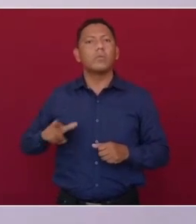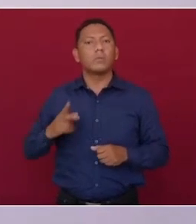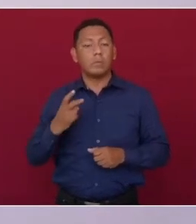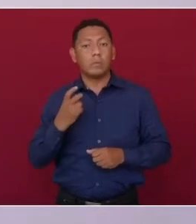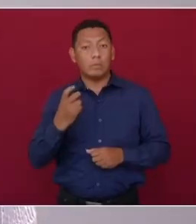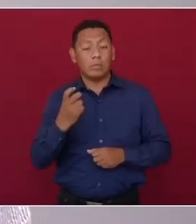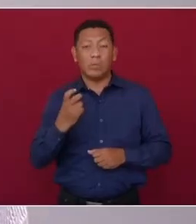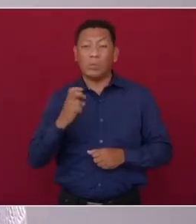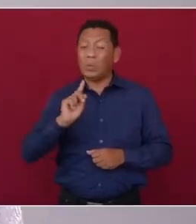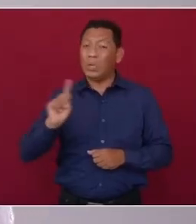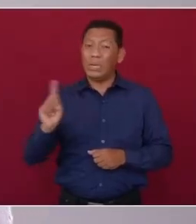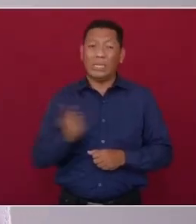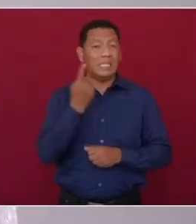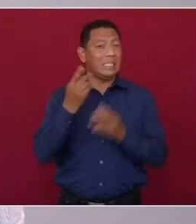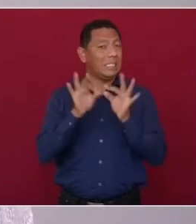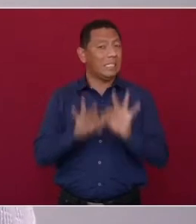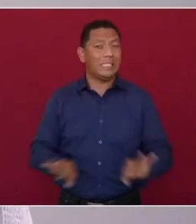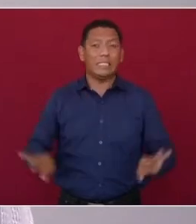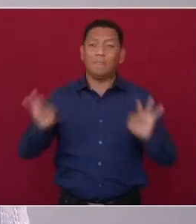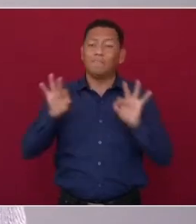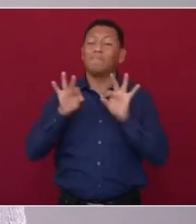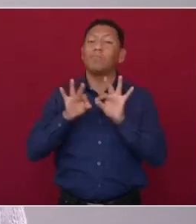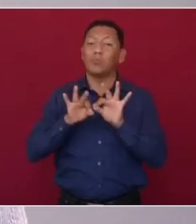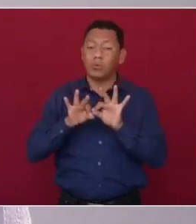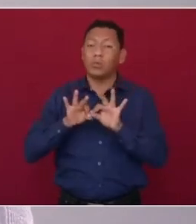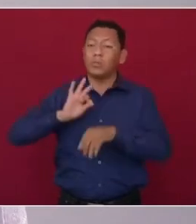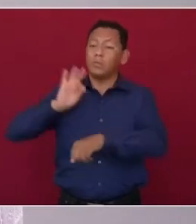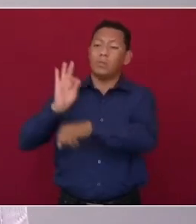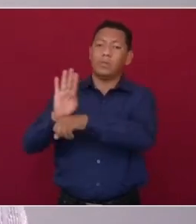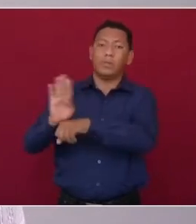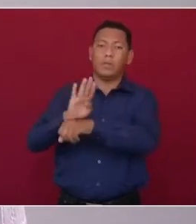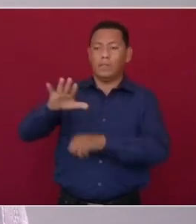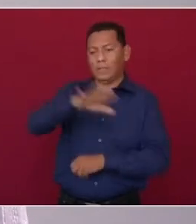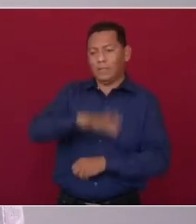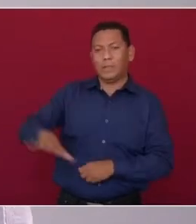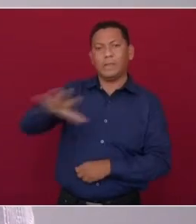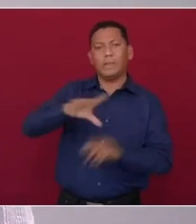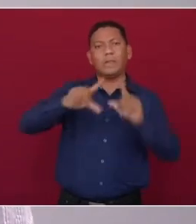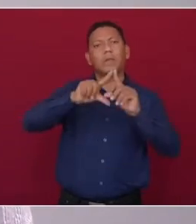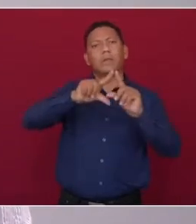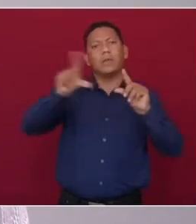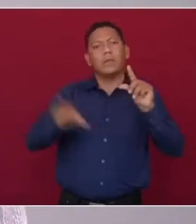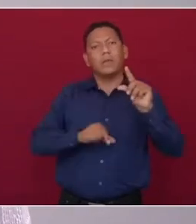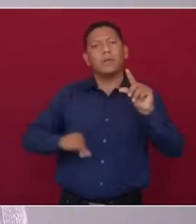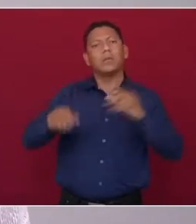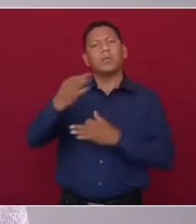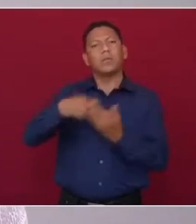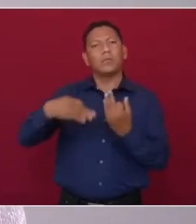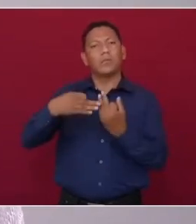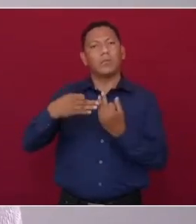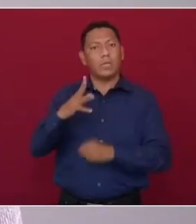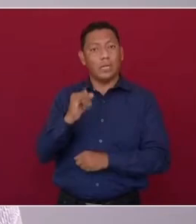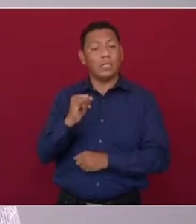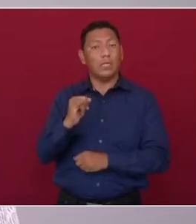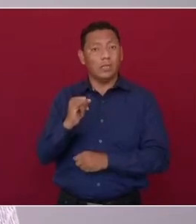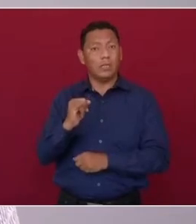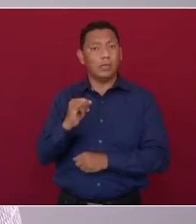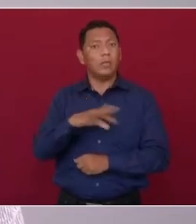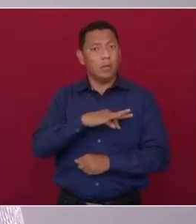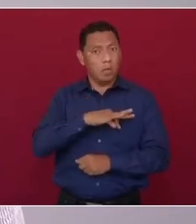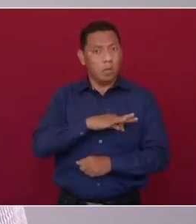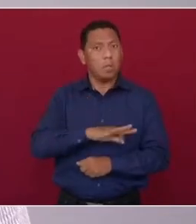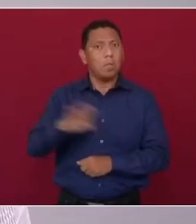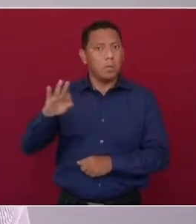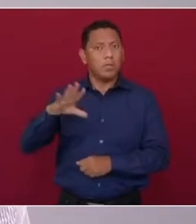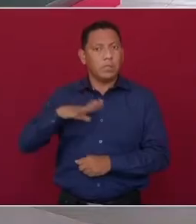Es indispensable beneficiar al pueblo, porque solamente así se puede